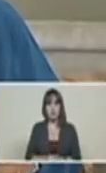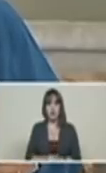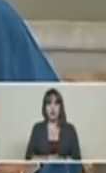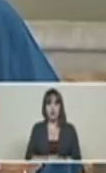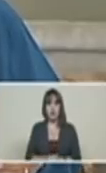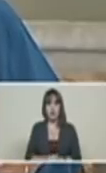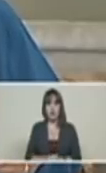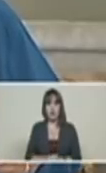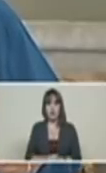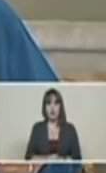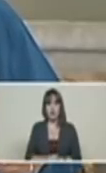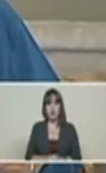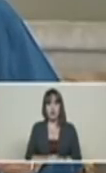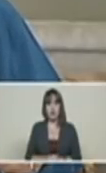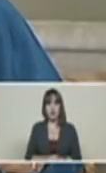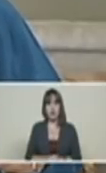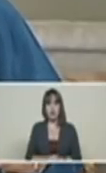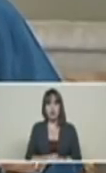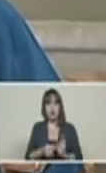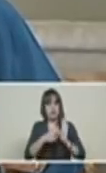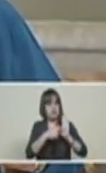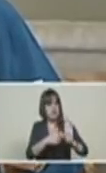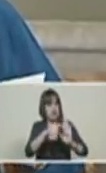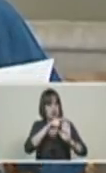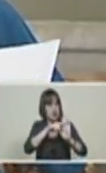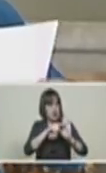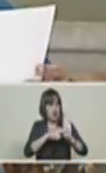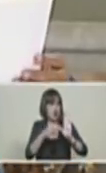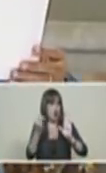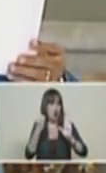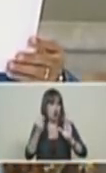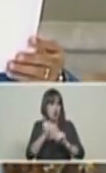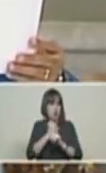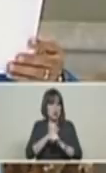referencia para que ustedes vean cómo se ha comportado